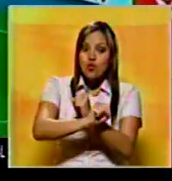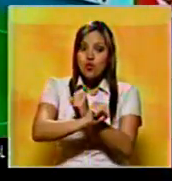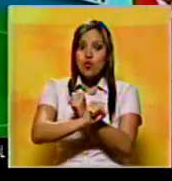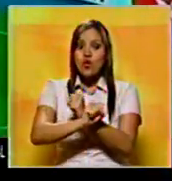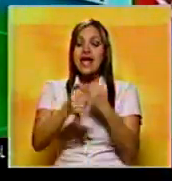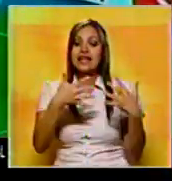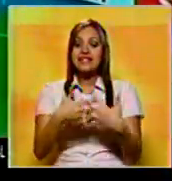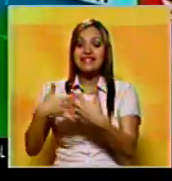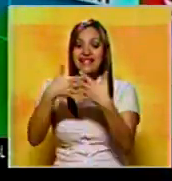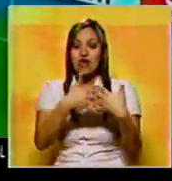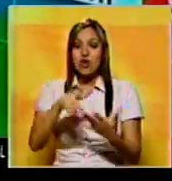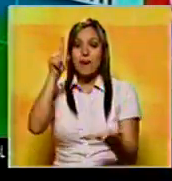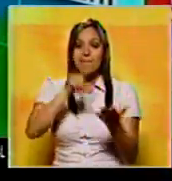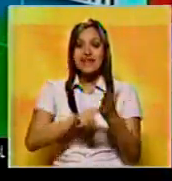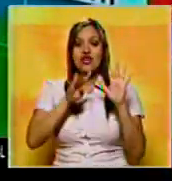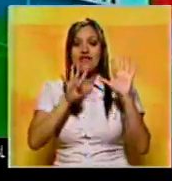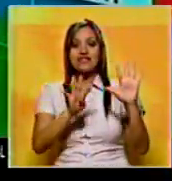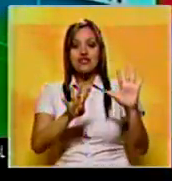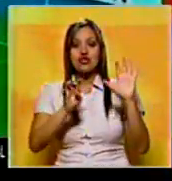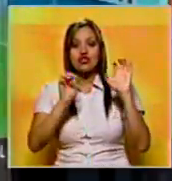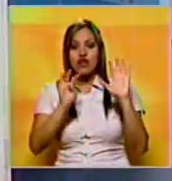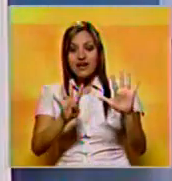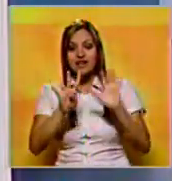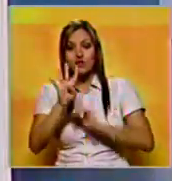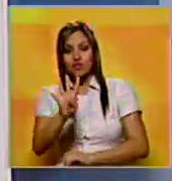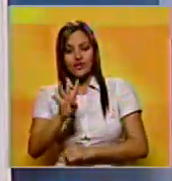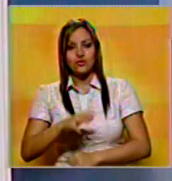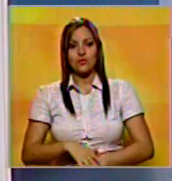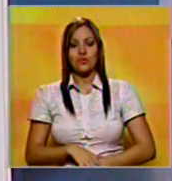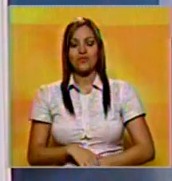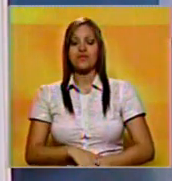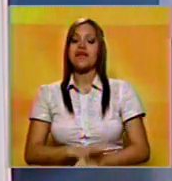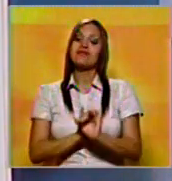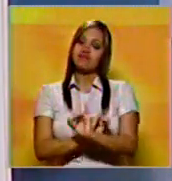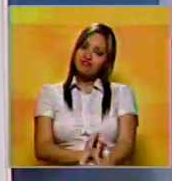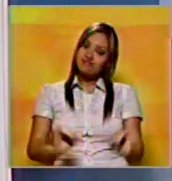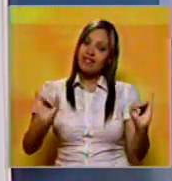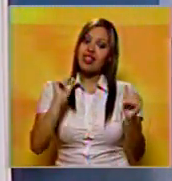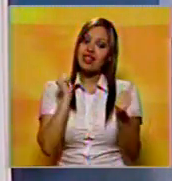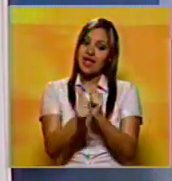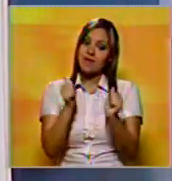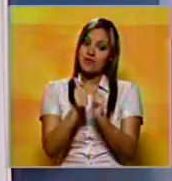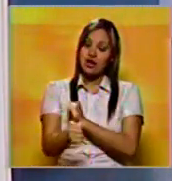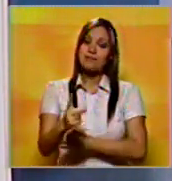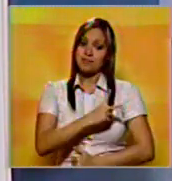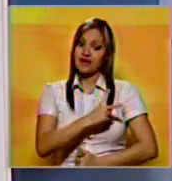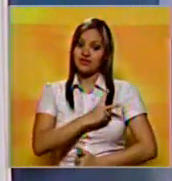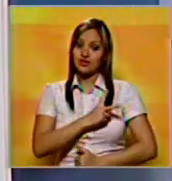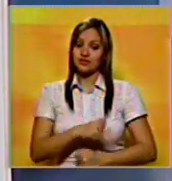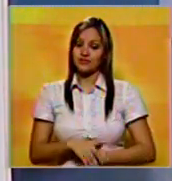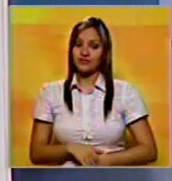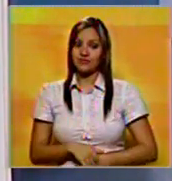Estados Unidos, 1994. De esta manera finalizamos la información deportiva en Noticiero Venevisión.